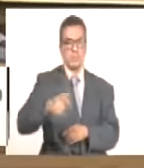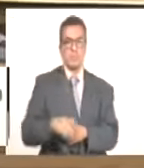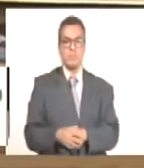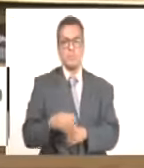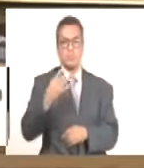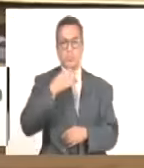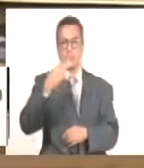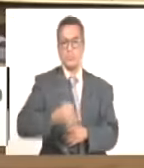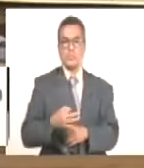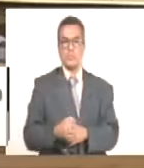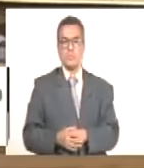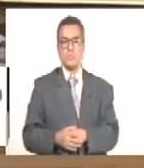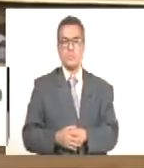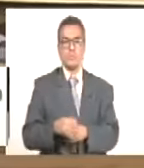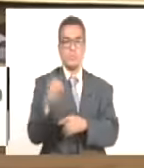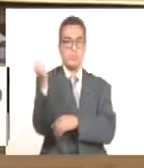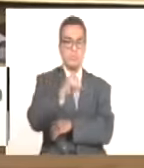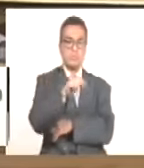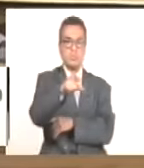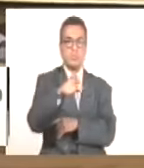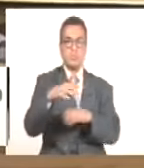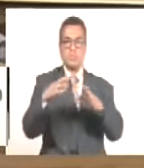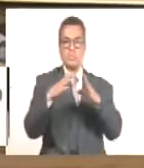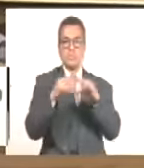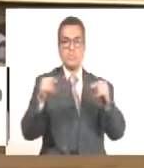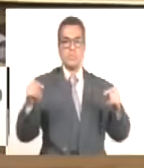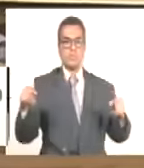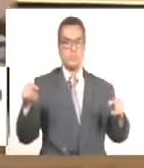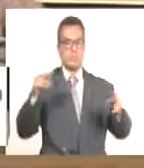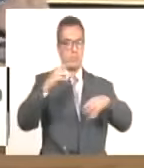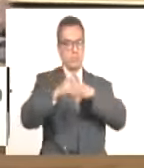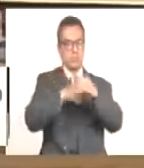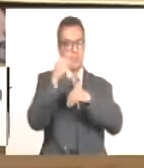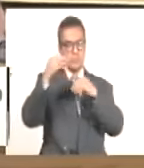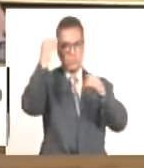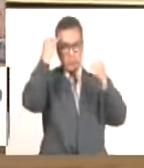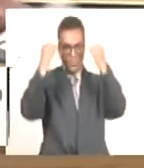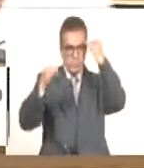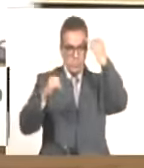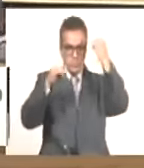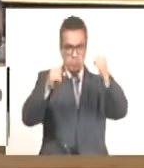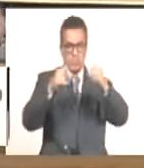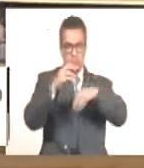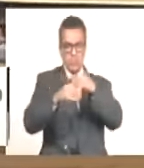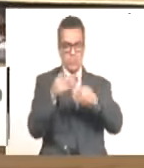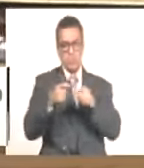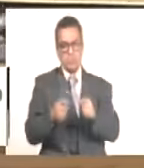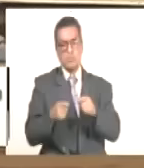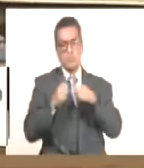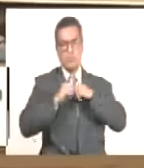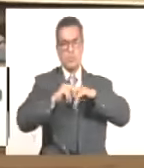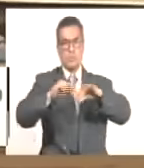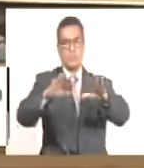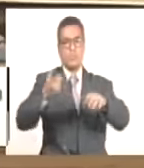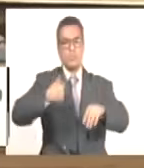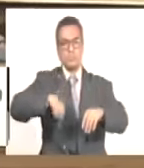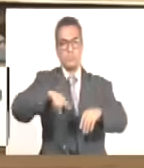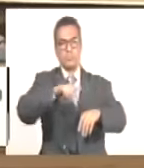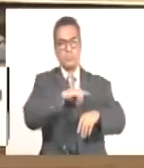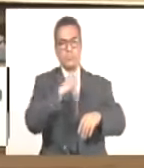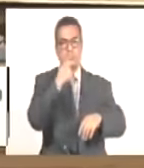es la verdad que vencerá todas las patrañas y todas las especies que se han intentado difundir sobre nuestro